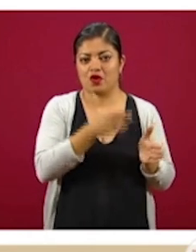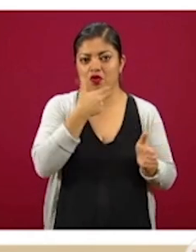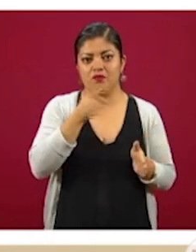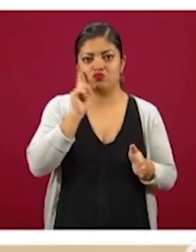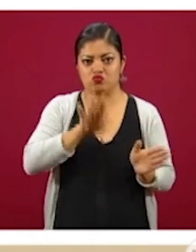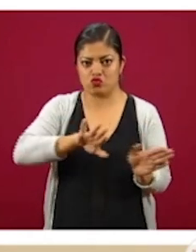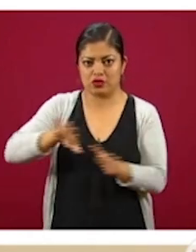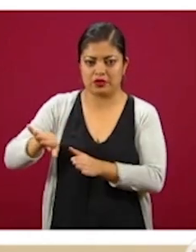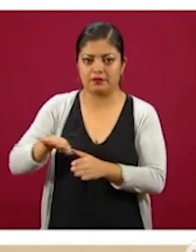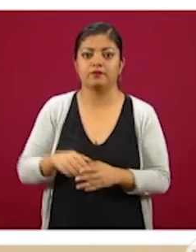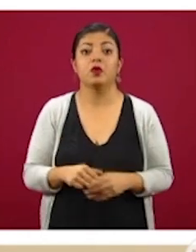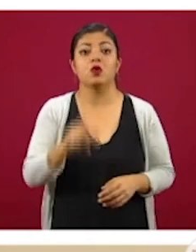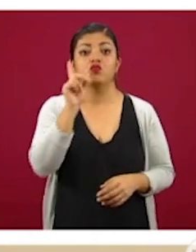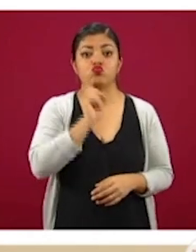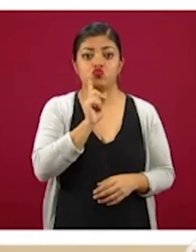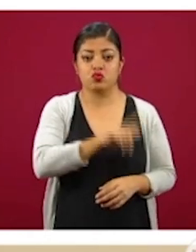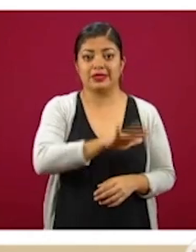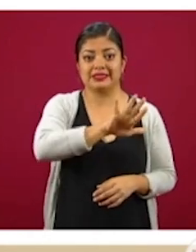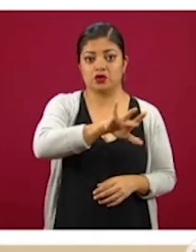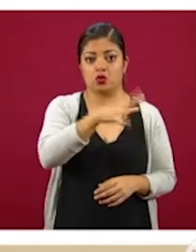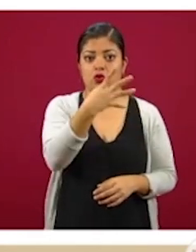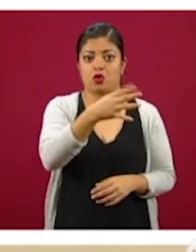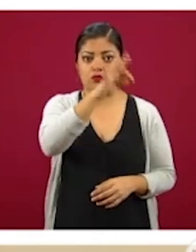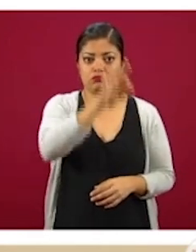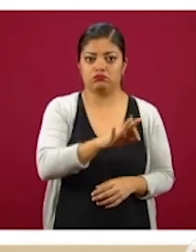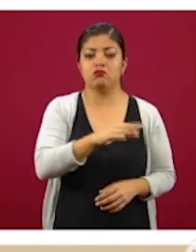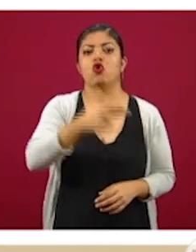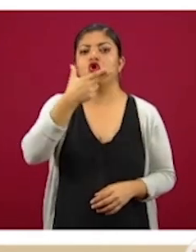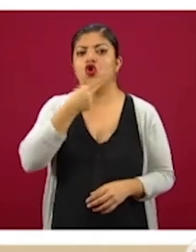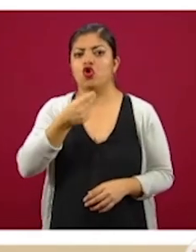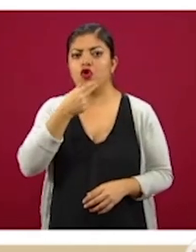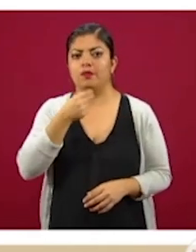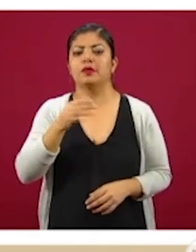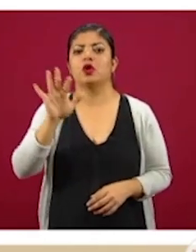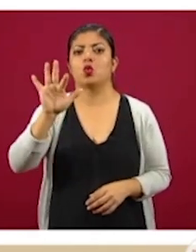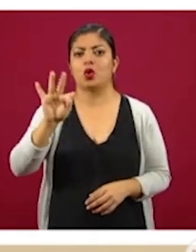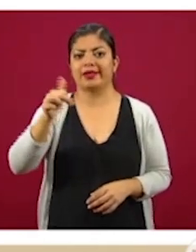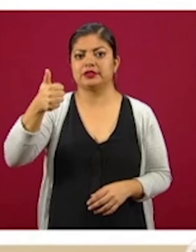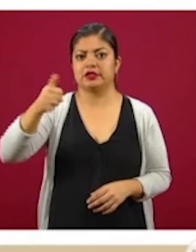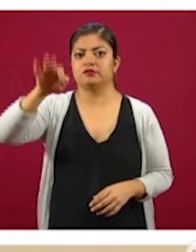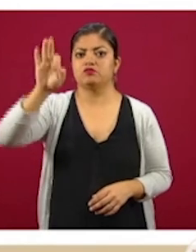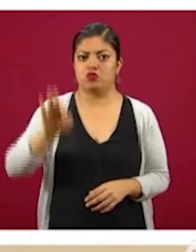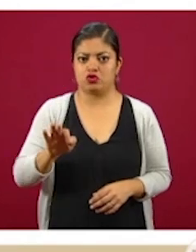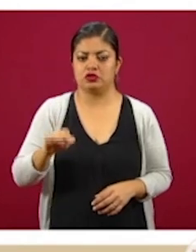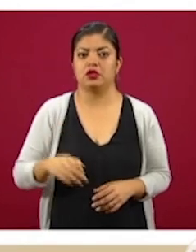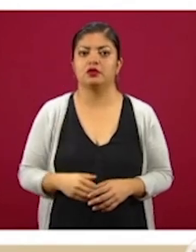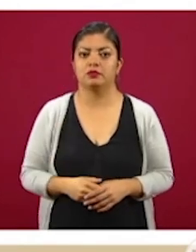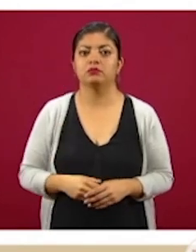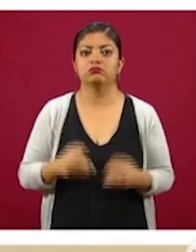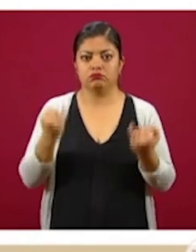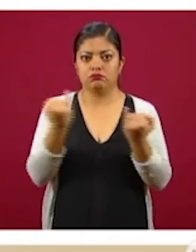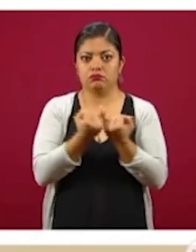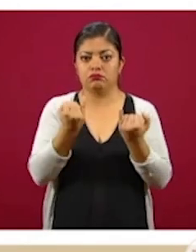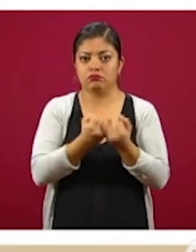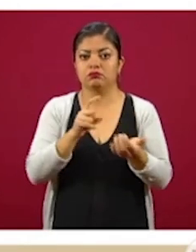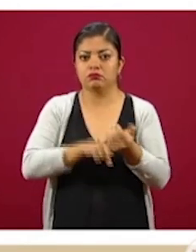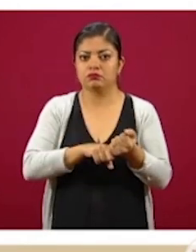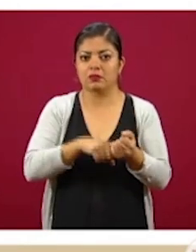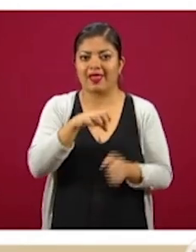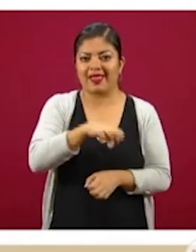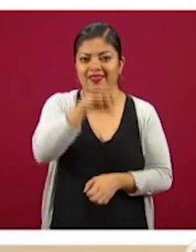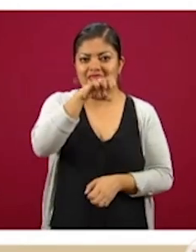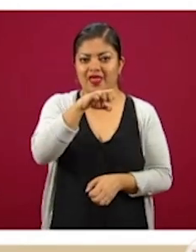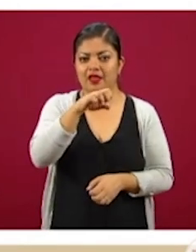de mujeres son el 54% y los hombres forman el 46%. También en el rango de edades